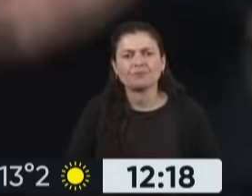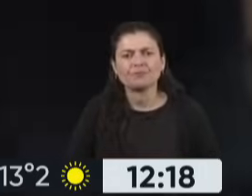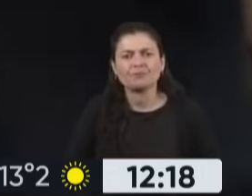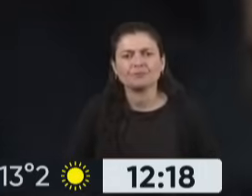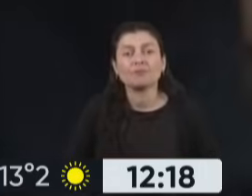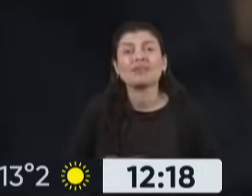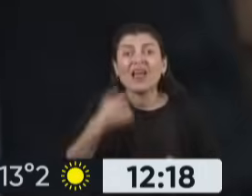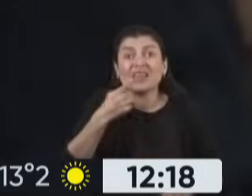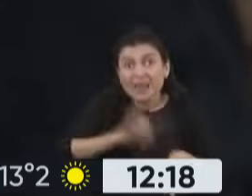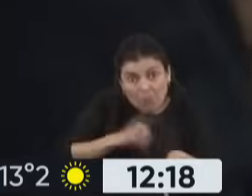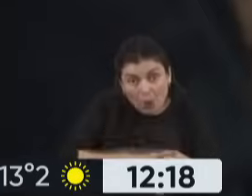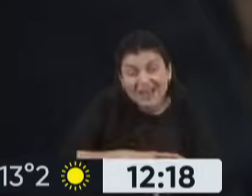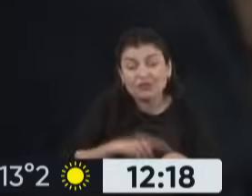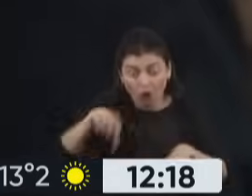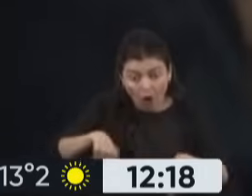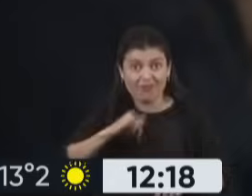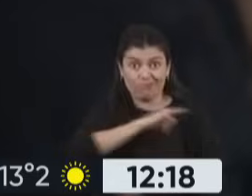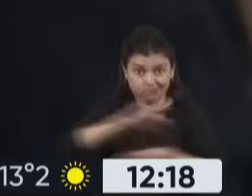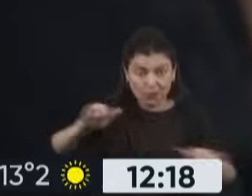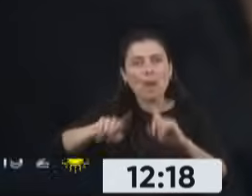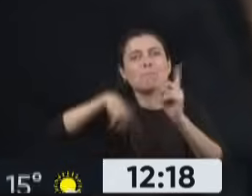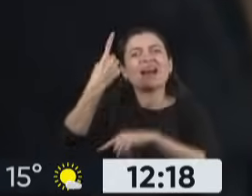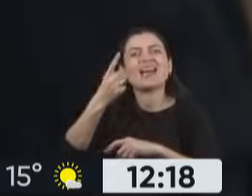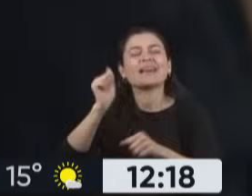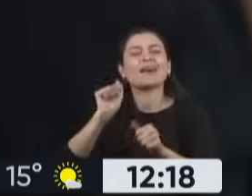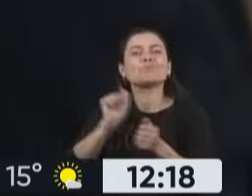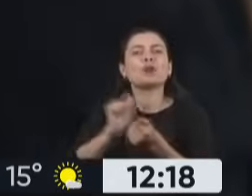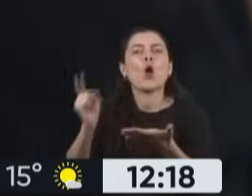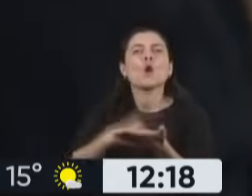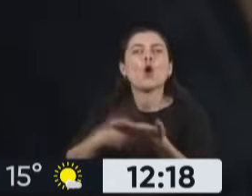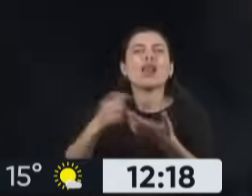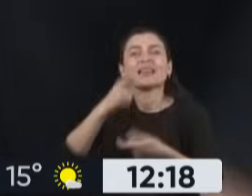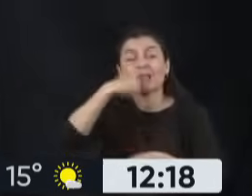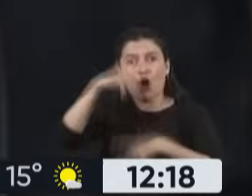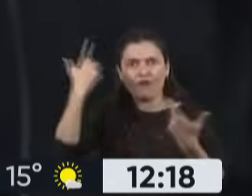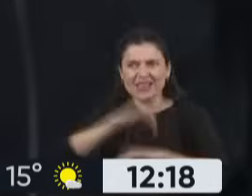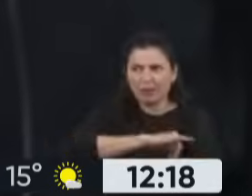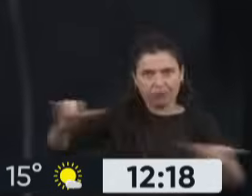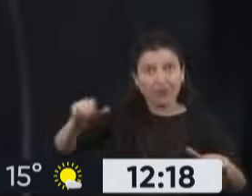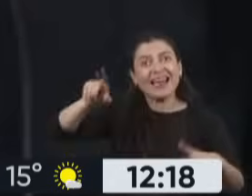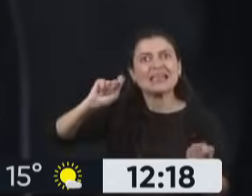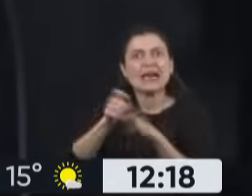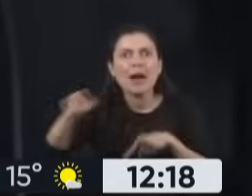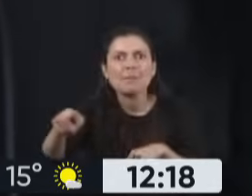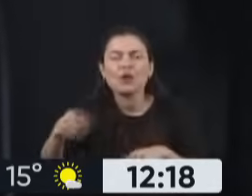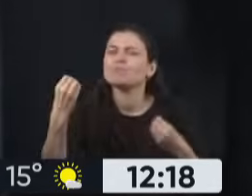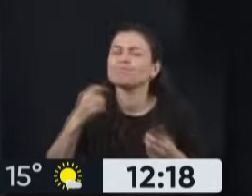vez publicado, supongo, en el boletín oficial. ¿Cuándo sería la fecha? Y la tercera, la